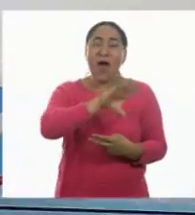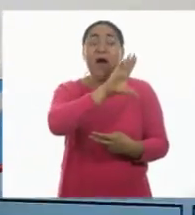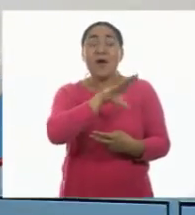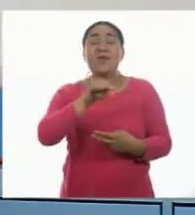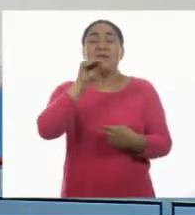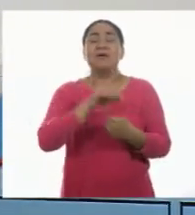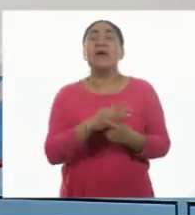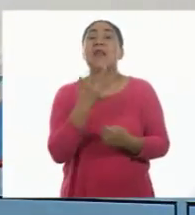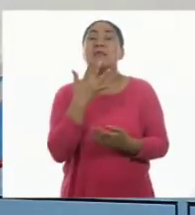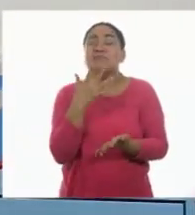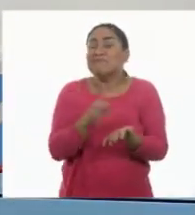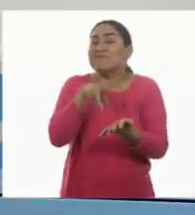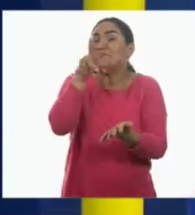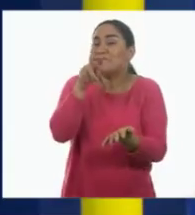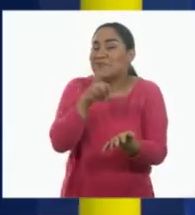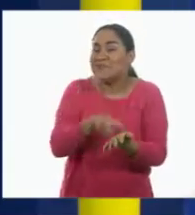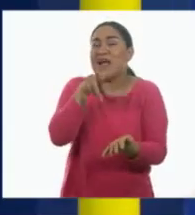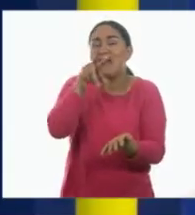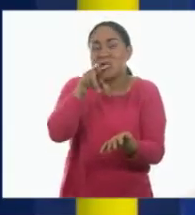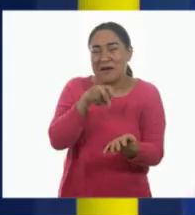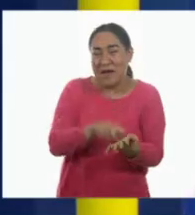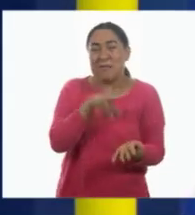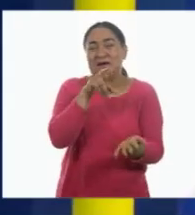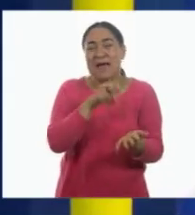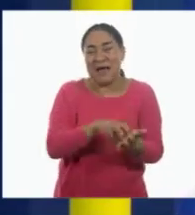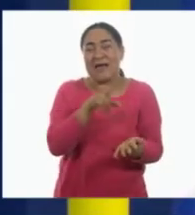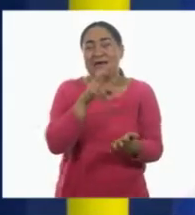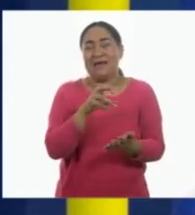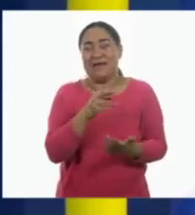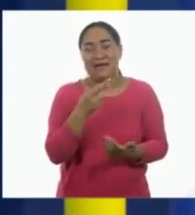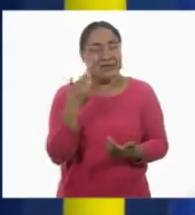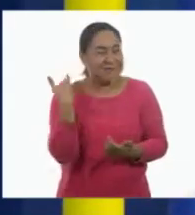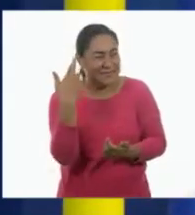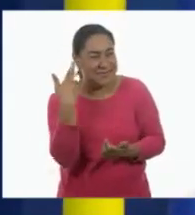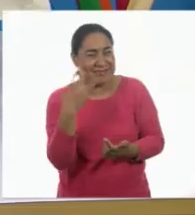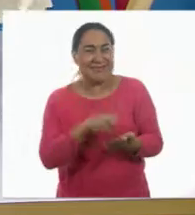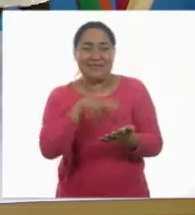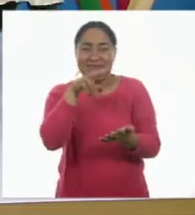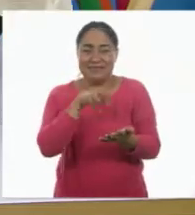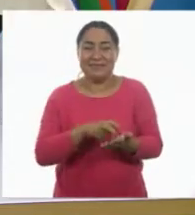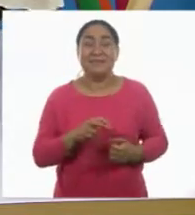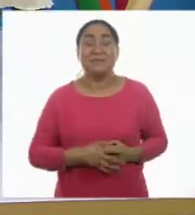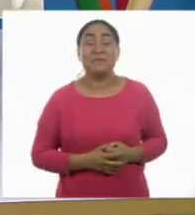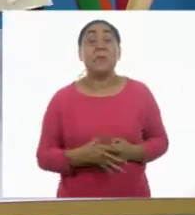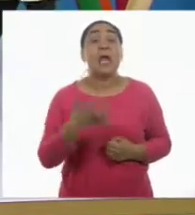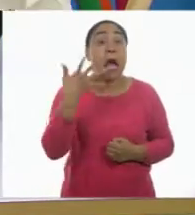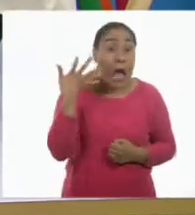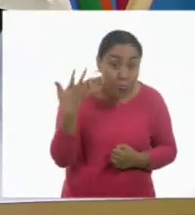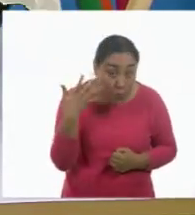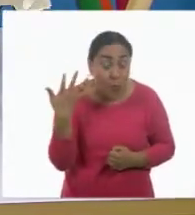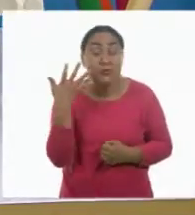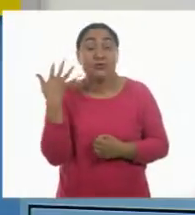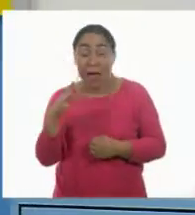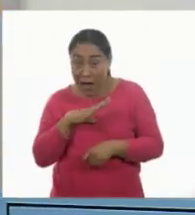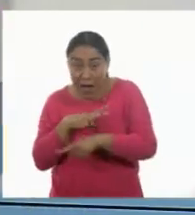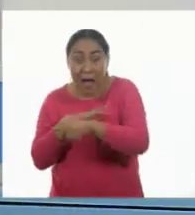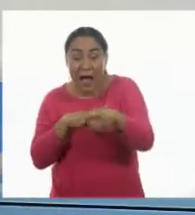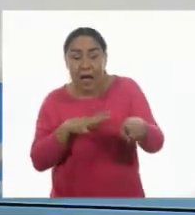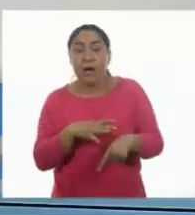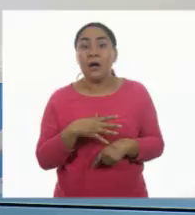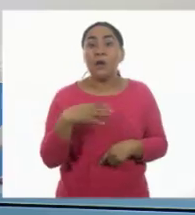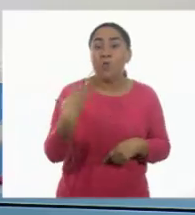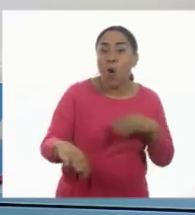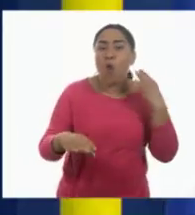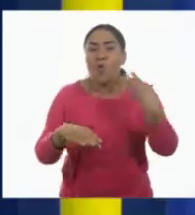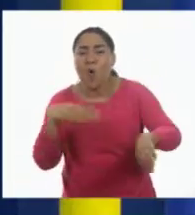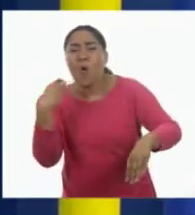¡Au! Rabbit, crack, crack, crack, crack. Había gatos también. ¡Gato!